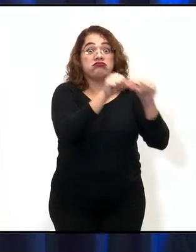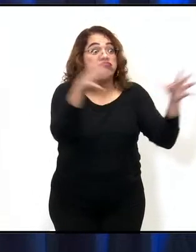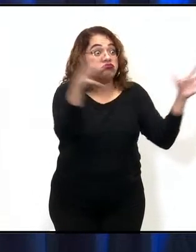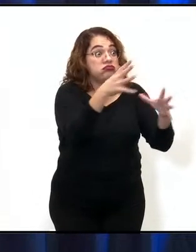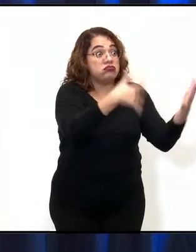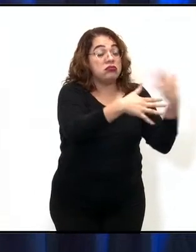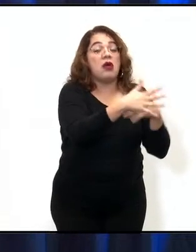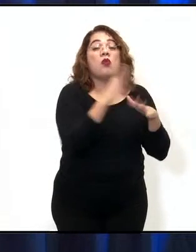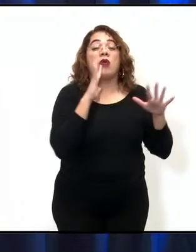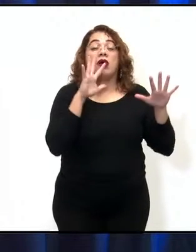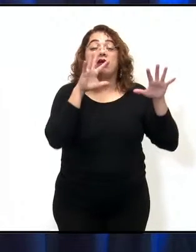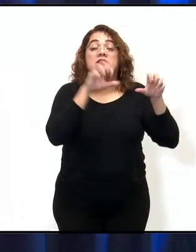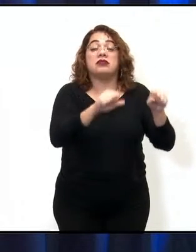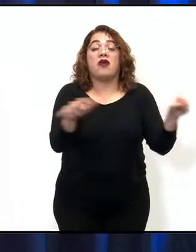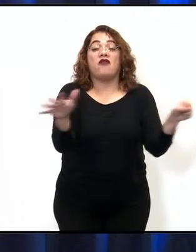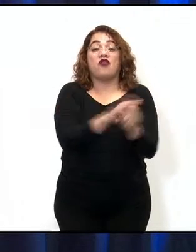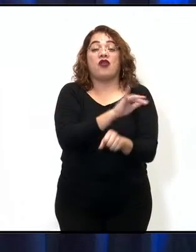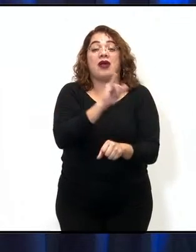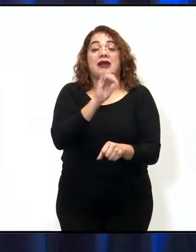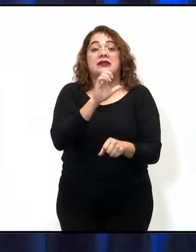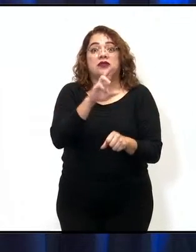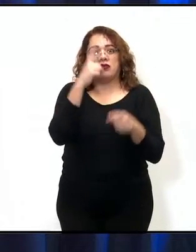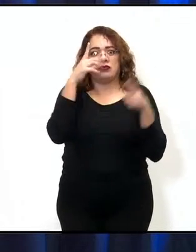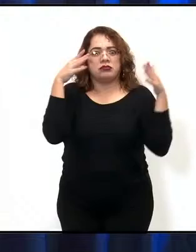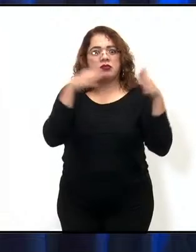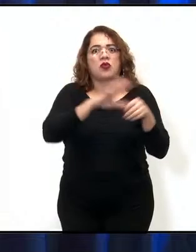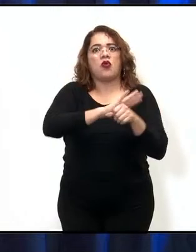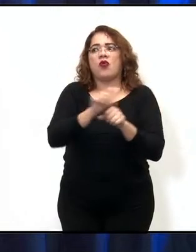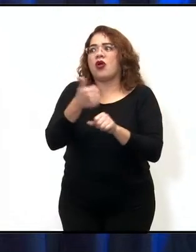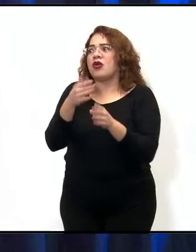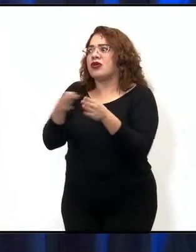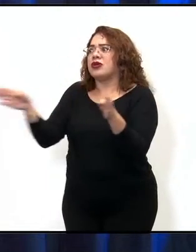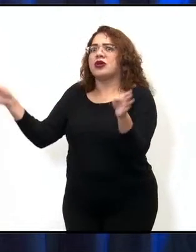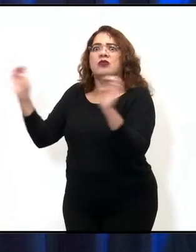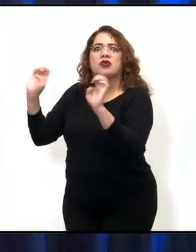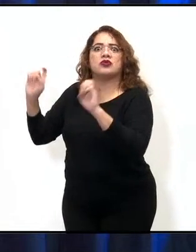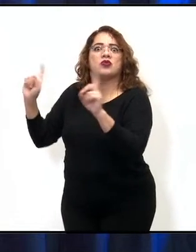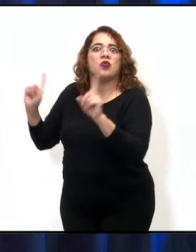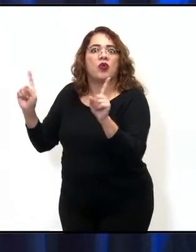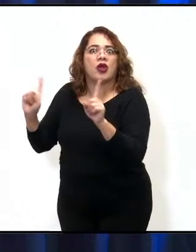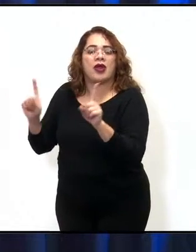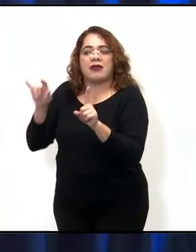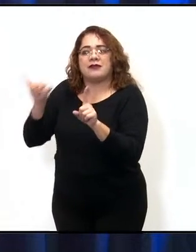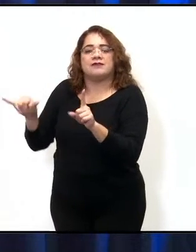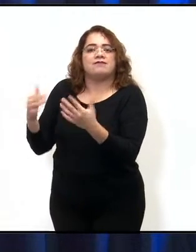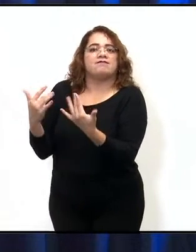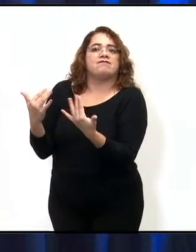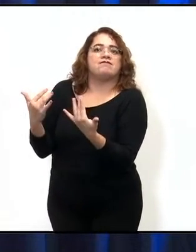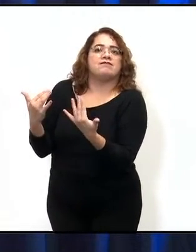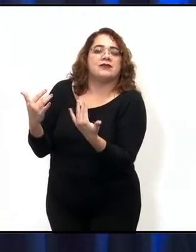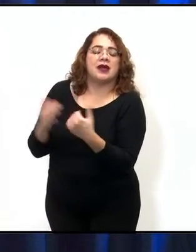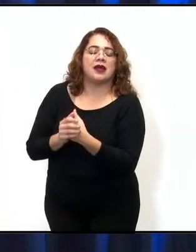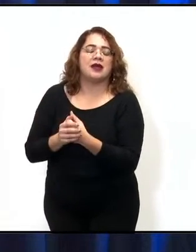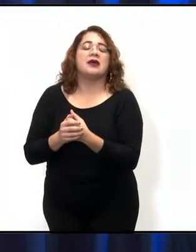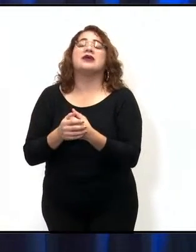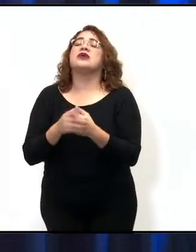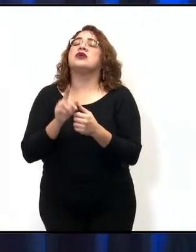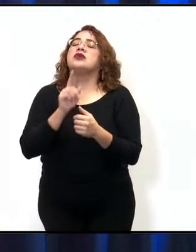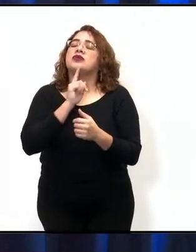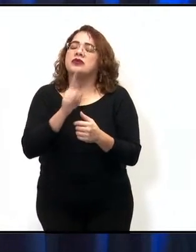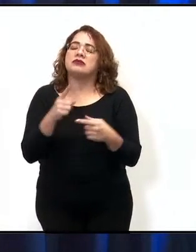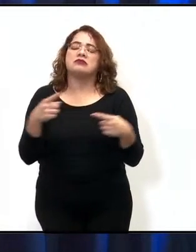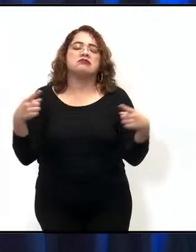de problemas. Estamos haciendo todo lo posible para ayudar a los hospitales de nuestra zona. Hemos